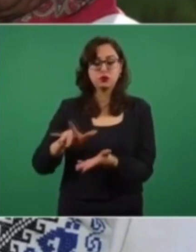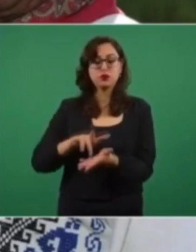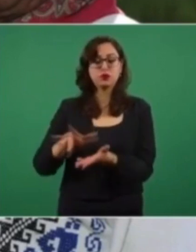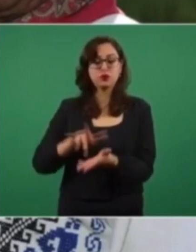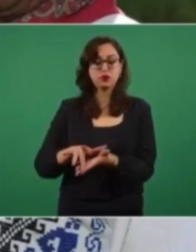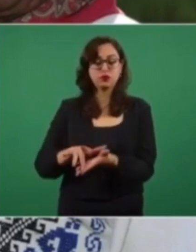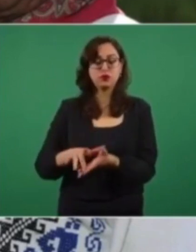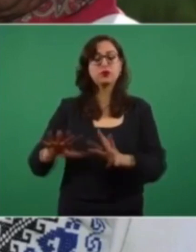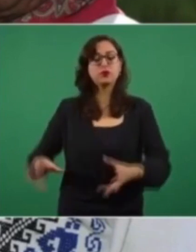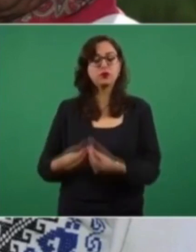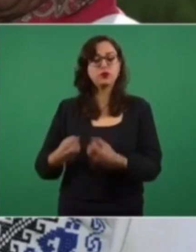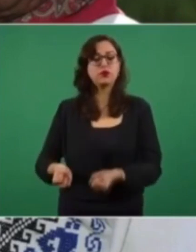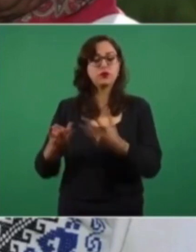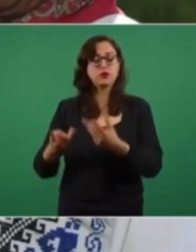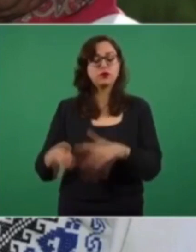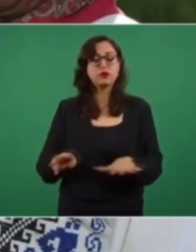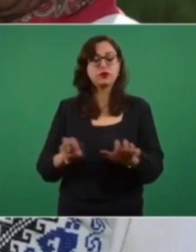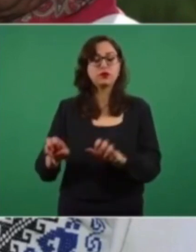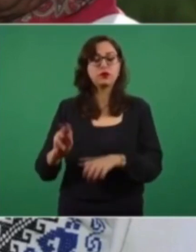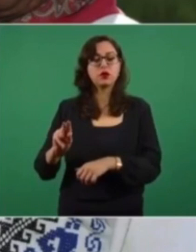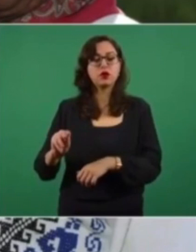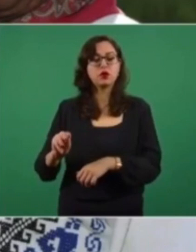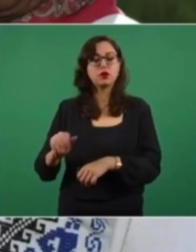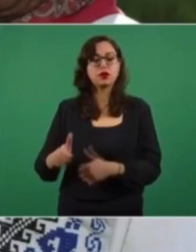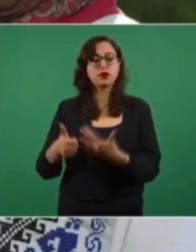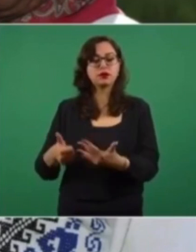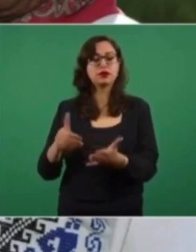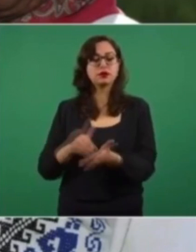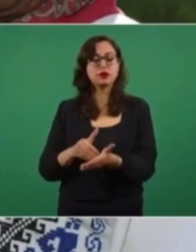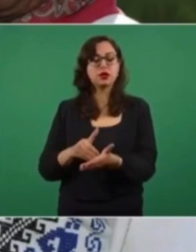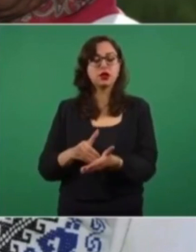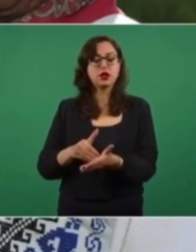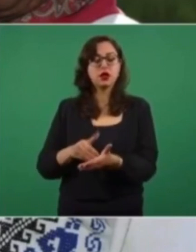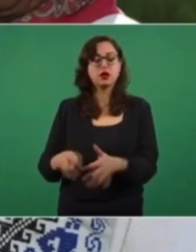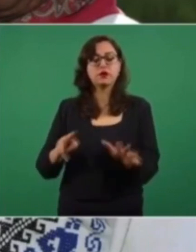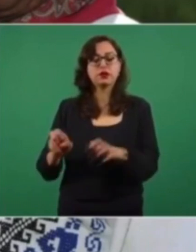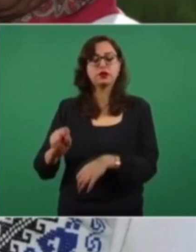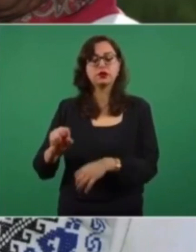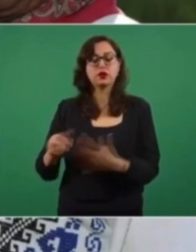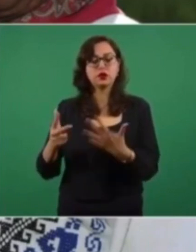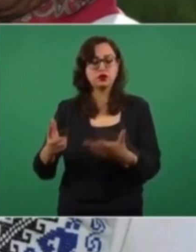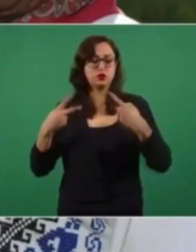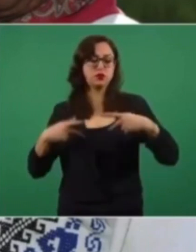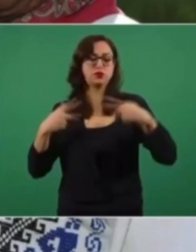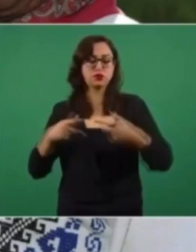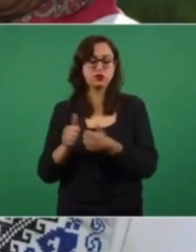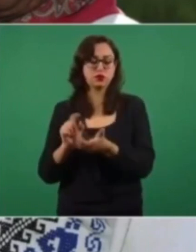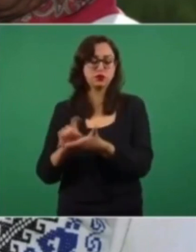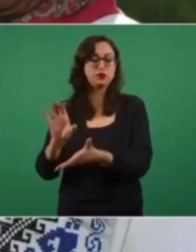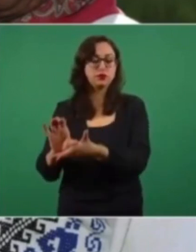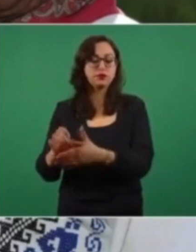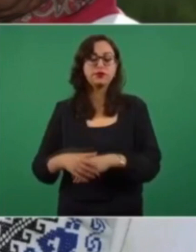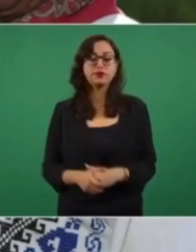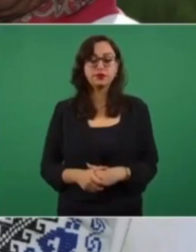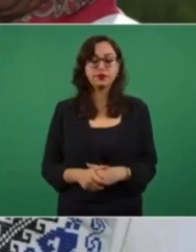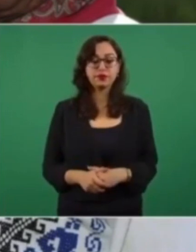996 mil 998 derechohabientes. En conjunto, en conjunto,